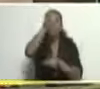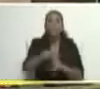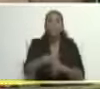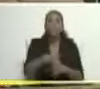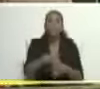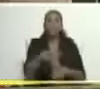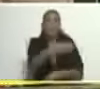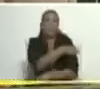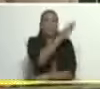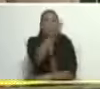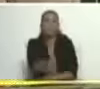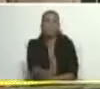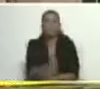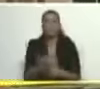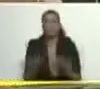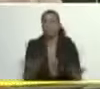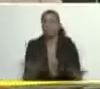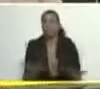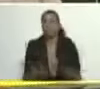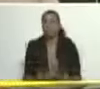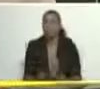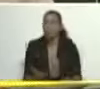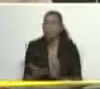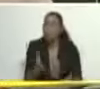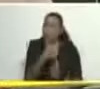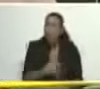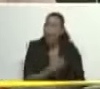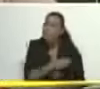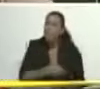más. Sería inmoral.